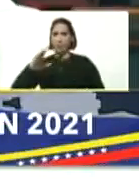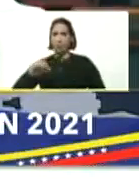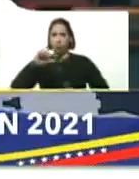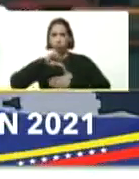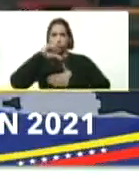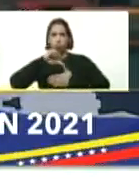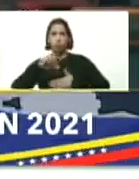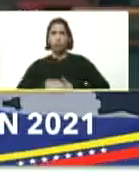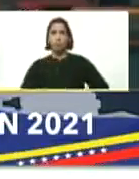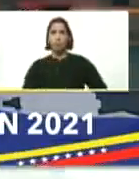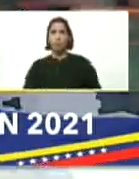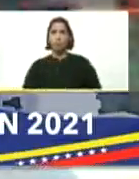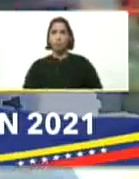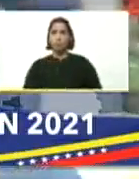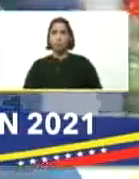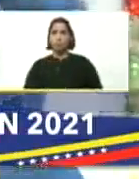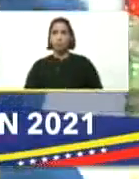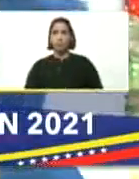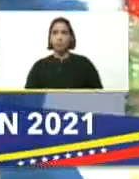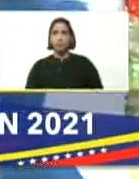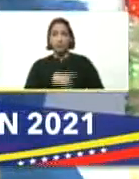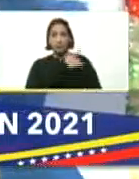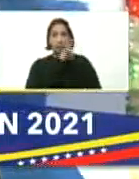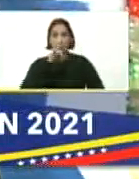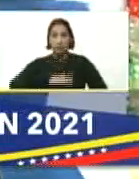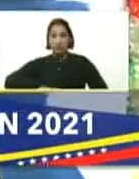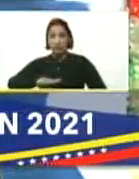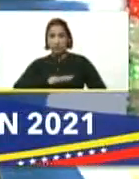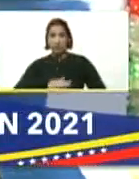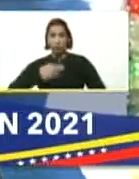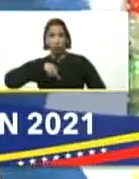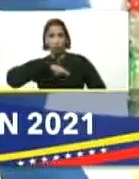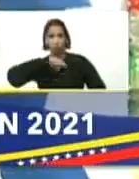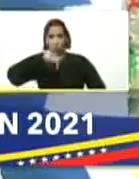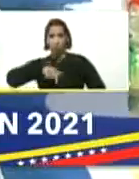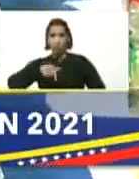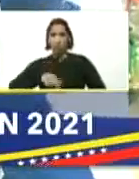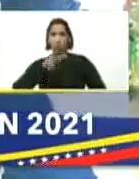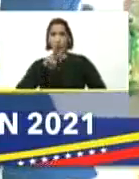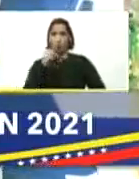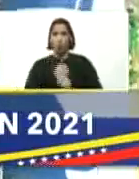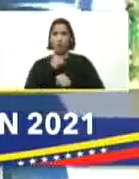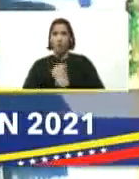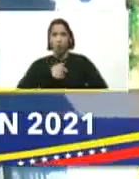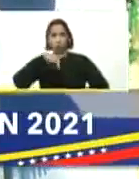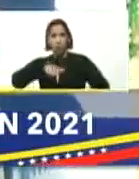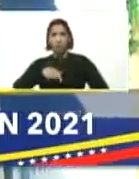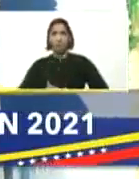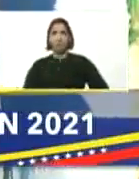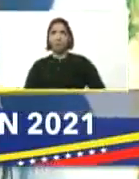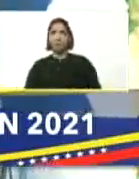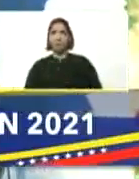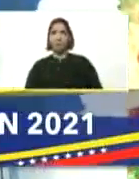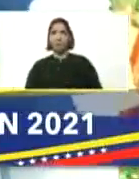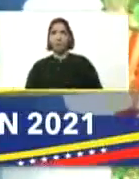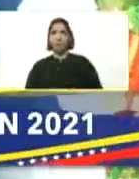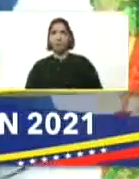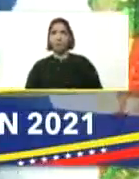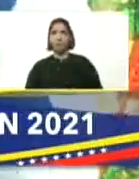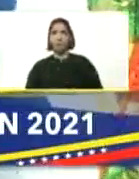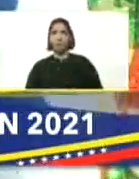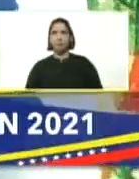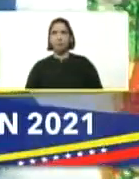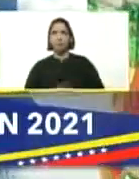Suramericana, Amazónica, Andina, aquí estamos. Dos obras de arte. Ernesto, comenta